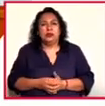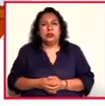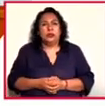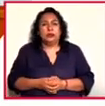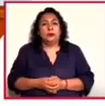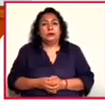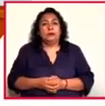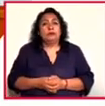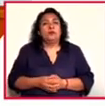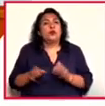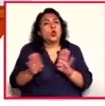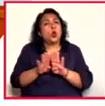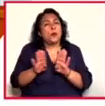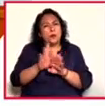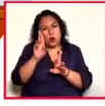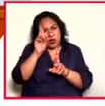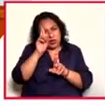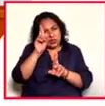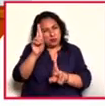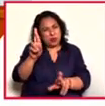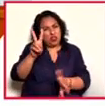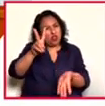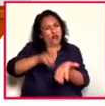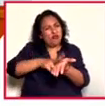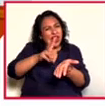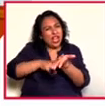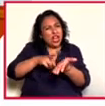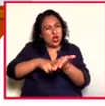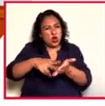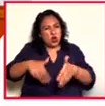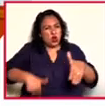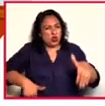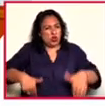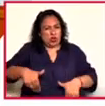de respetar cierta integridad del teatro, ¿no?